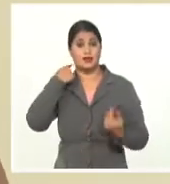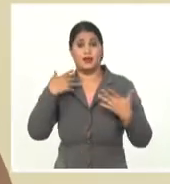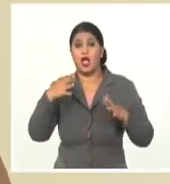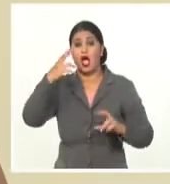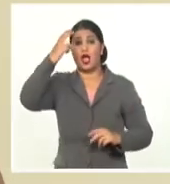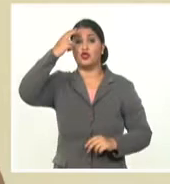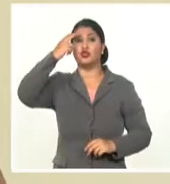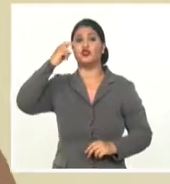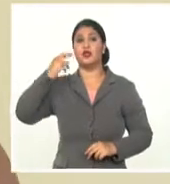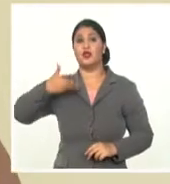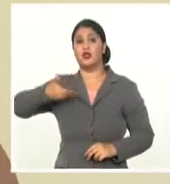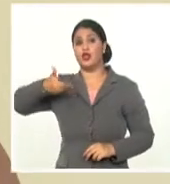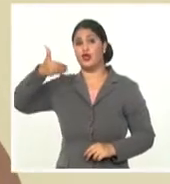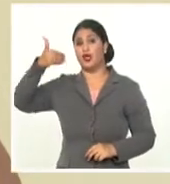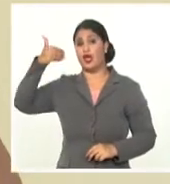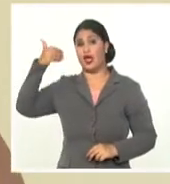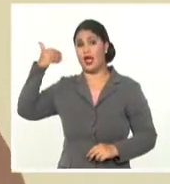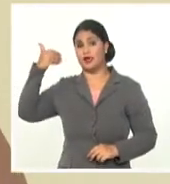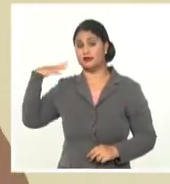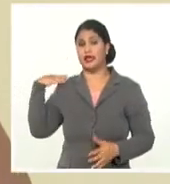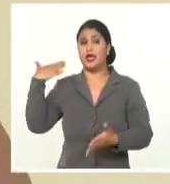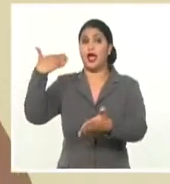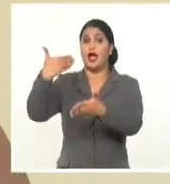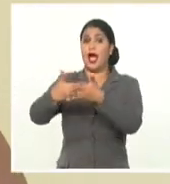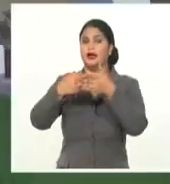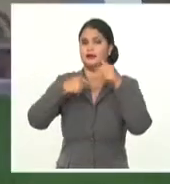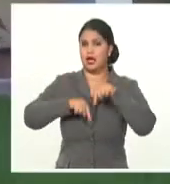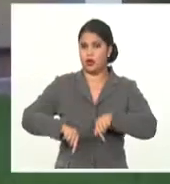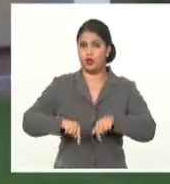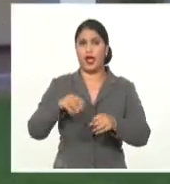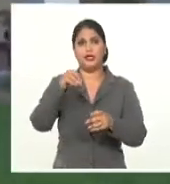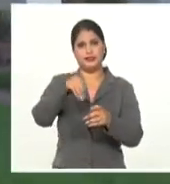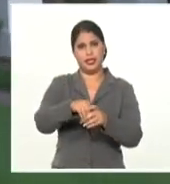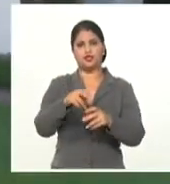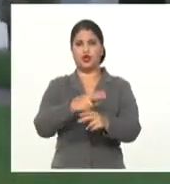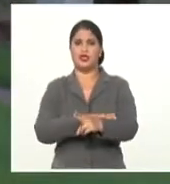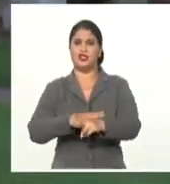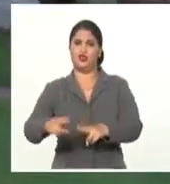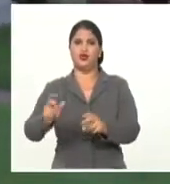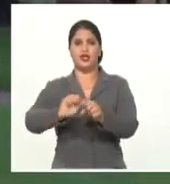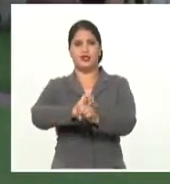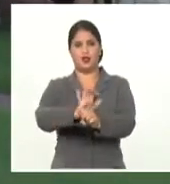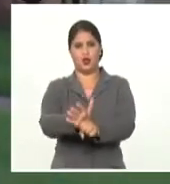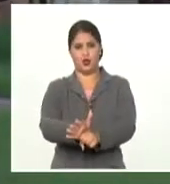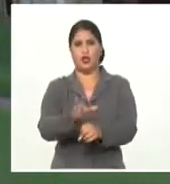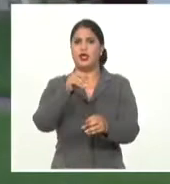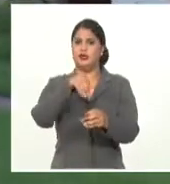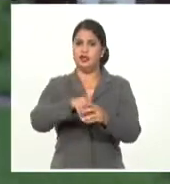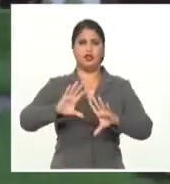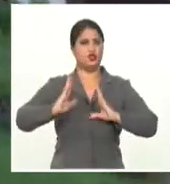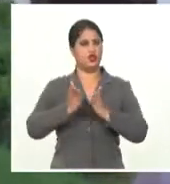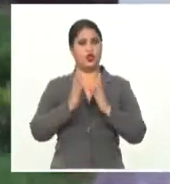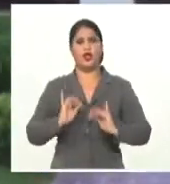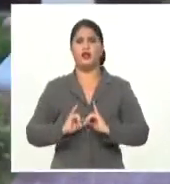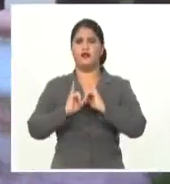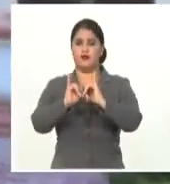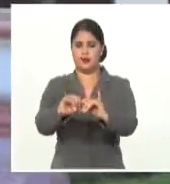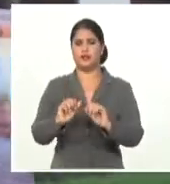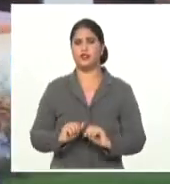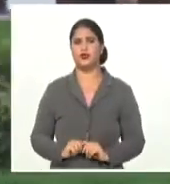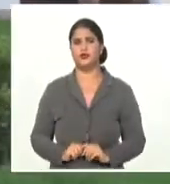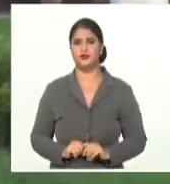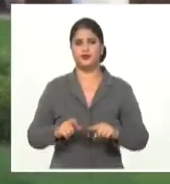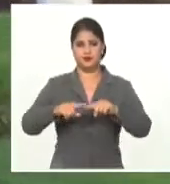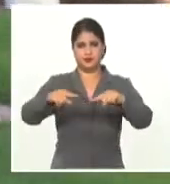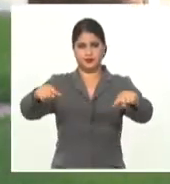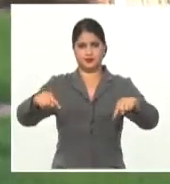la actualidad, incluyendo esta etapa que estamos viviendo de la COVID. La rehabilitación permite rescatar una edificación del patrimonio